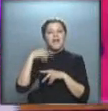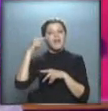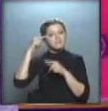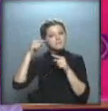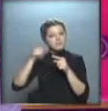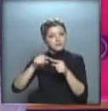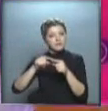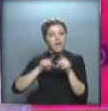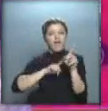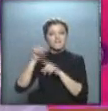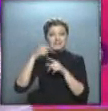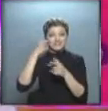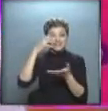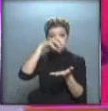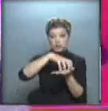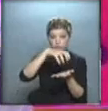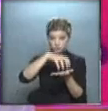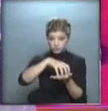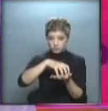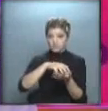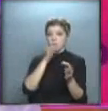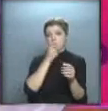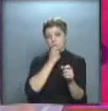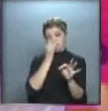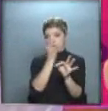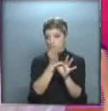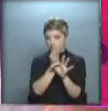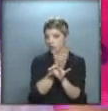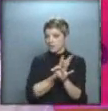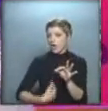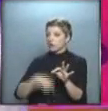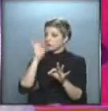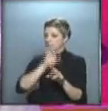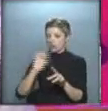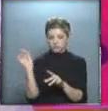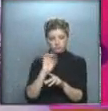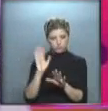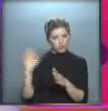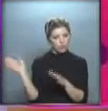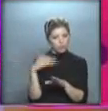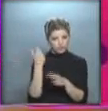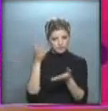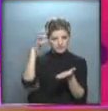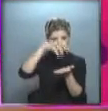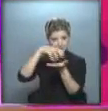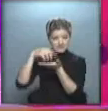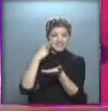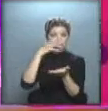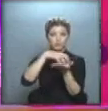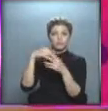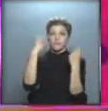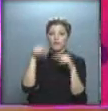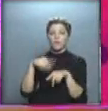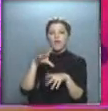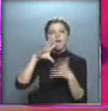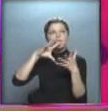veces desde las instituciones, y las instituciones no solamente el Estado, sino todas las instituciones que componen una sociedad, se conforma un modelo tipo,